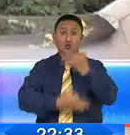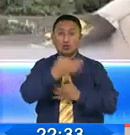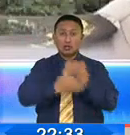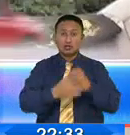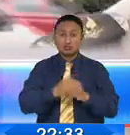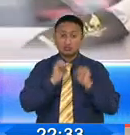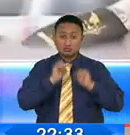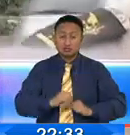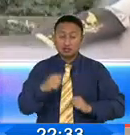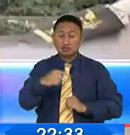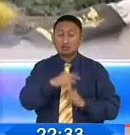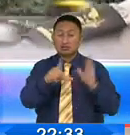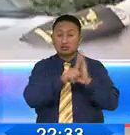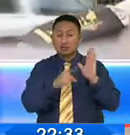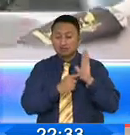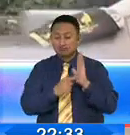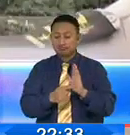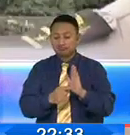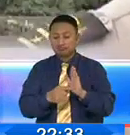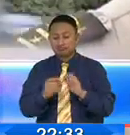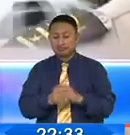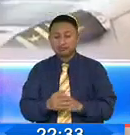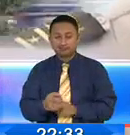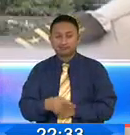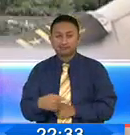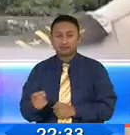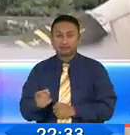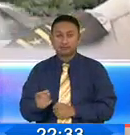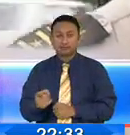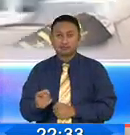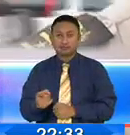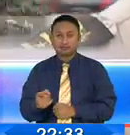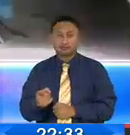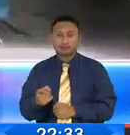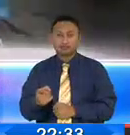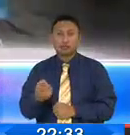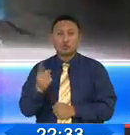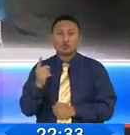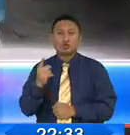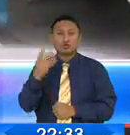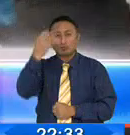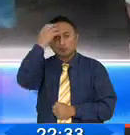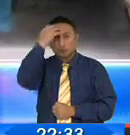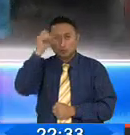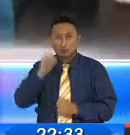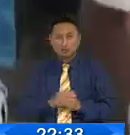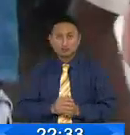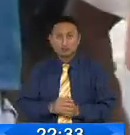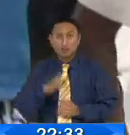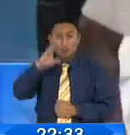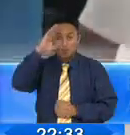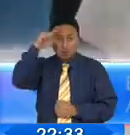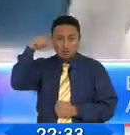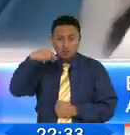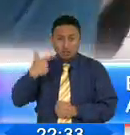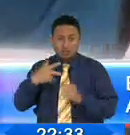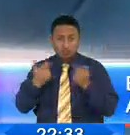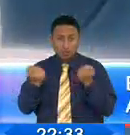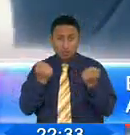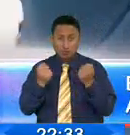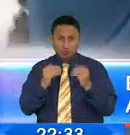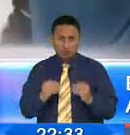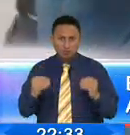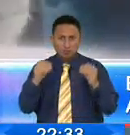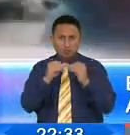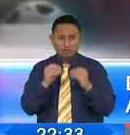de la aplicación de la ley, las han dictaminado medidas socioeducativas. Lo que ha hecho que la policía monte varios operativos de control. E